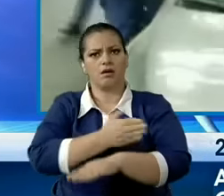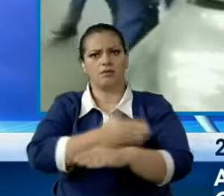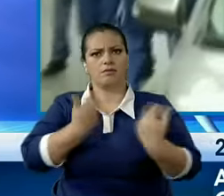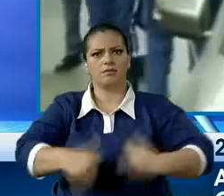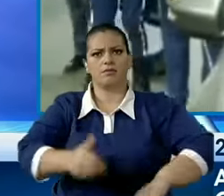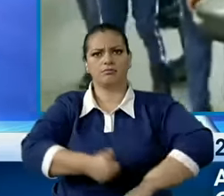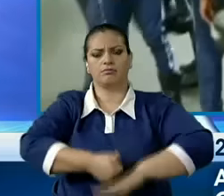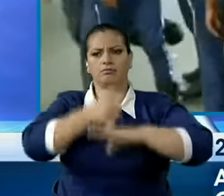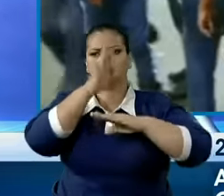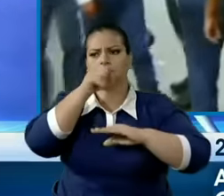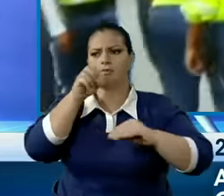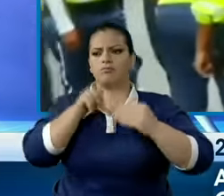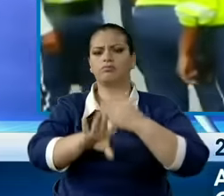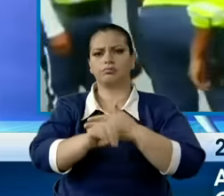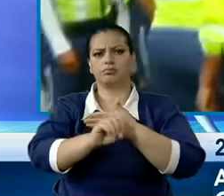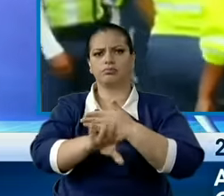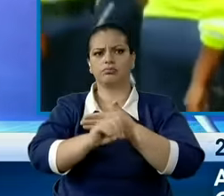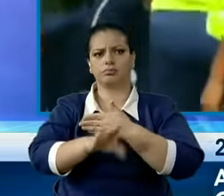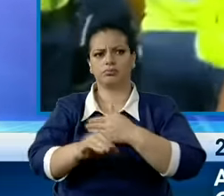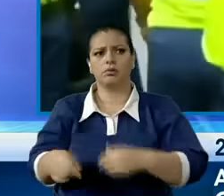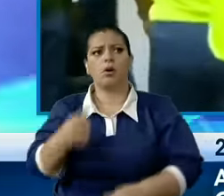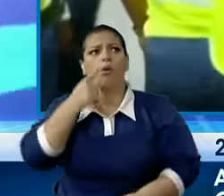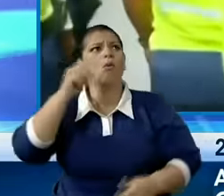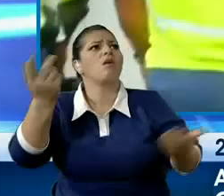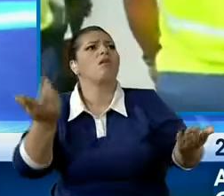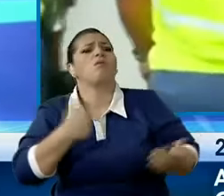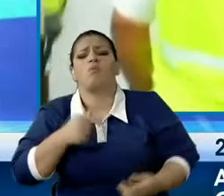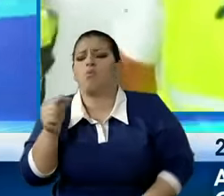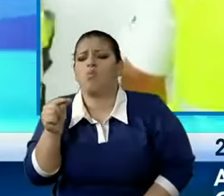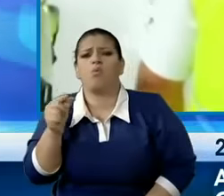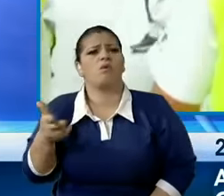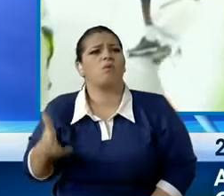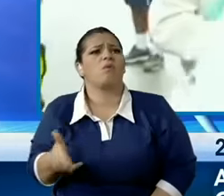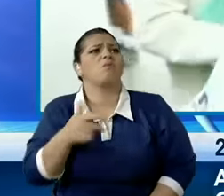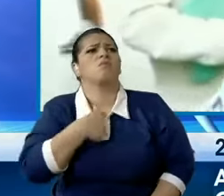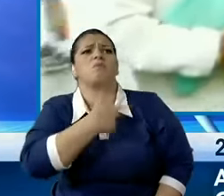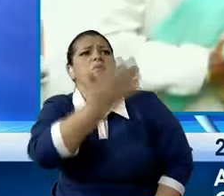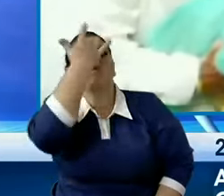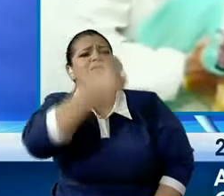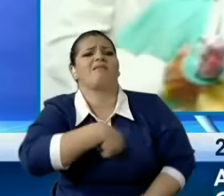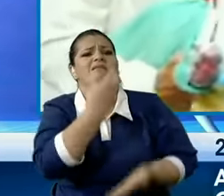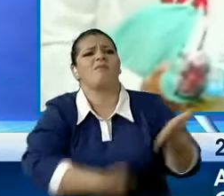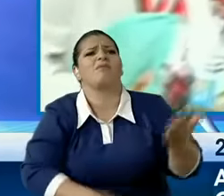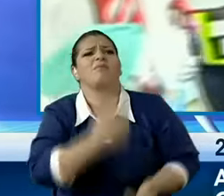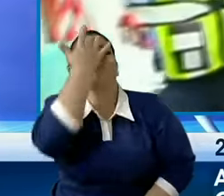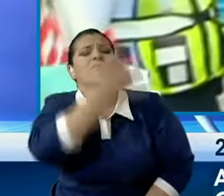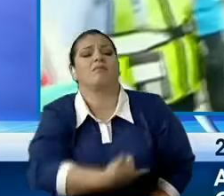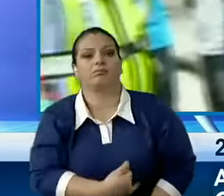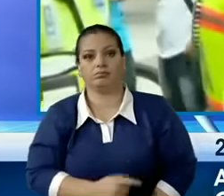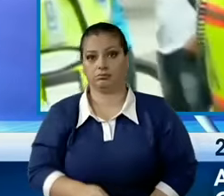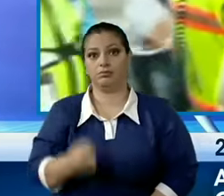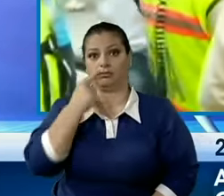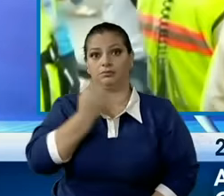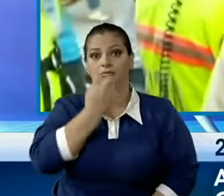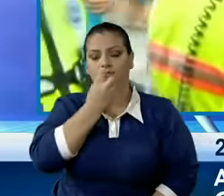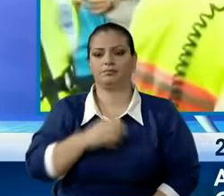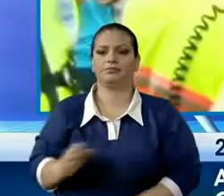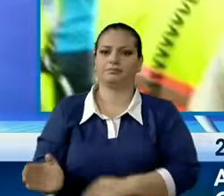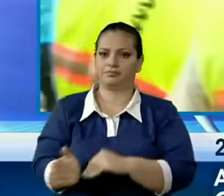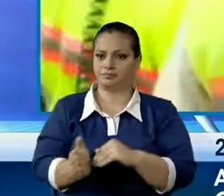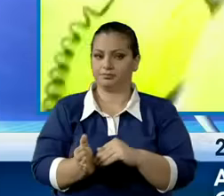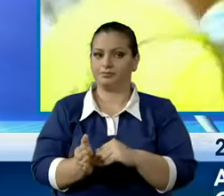segundo caso. Radio, periódico, cuanto... televisión, para que no diga yo no leo periódico, yo no escucho radio, así no veo televisión. Y en cuanto al primer caso, reitero, las cámaras de seguridad